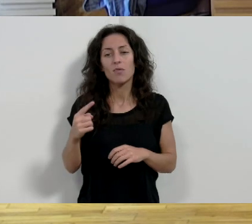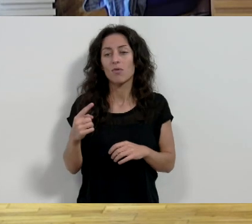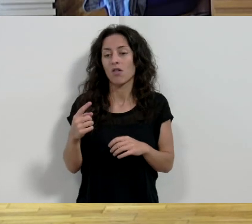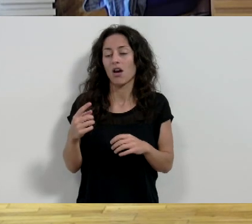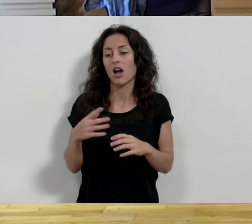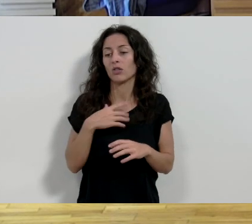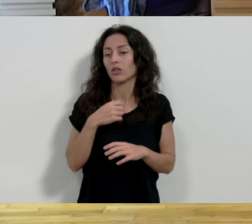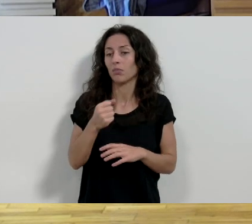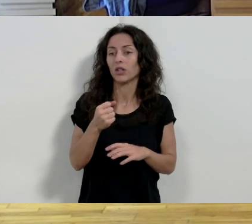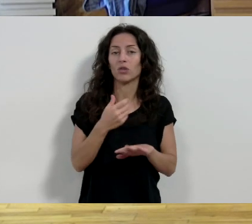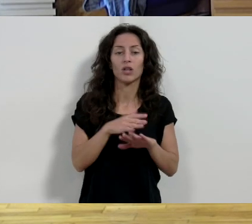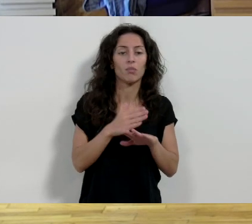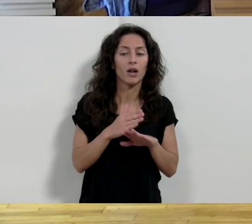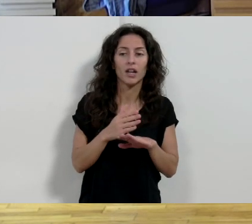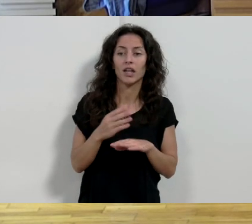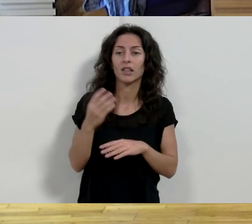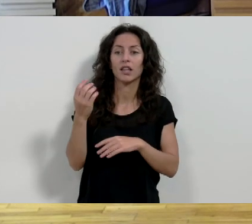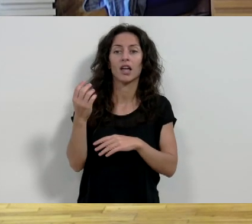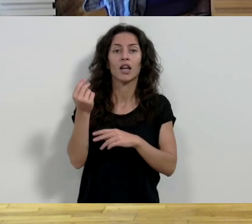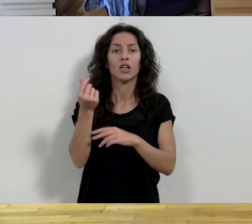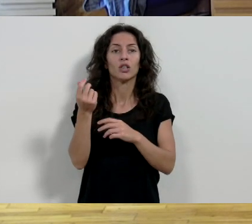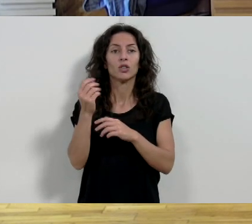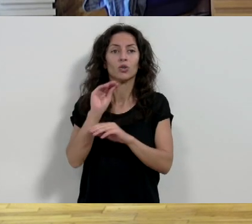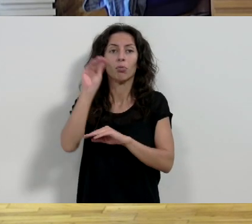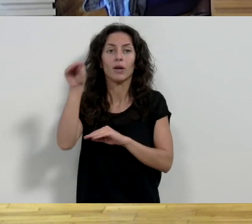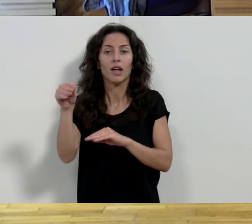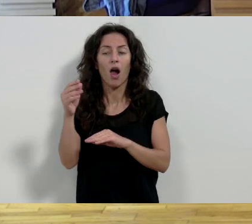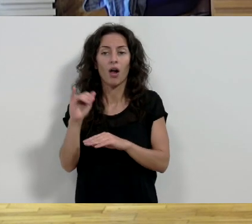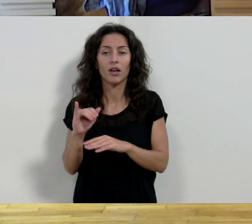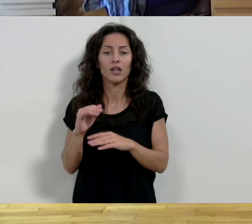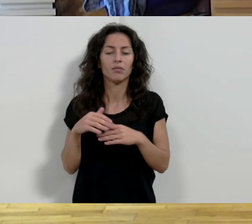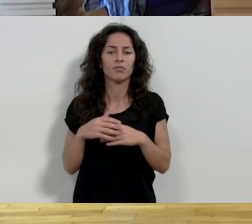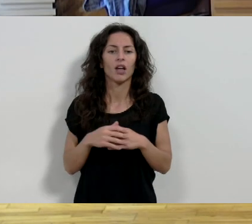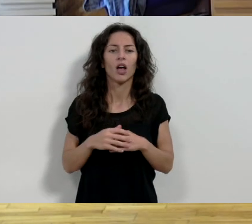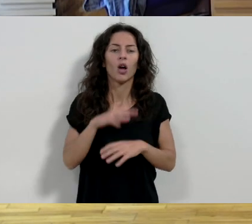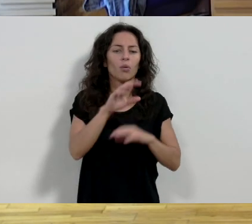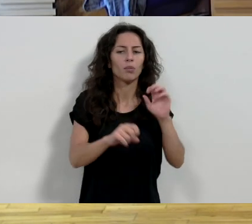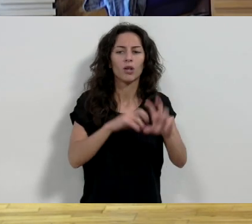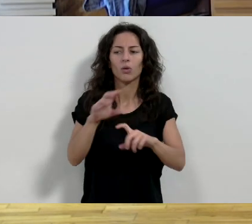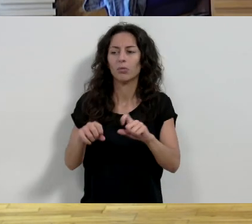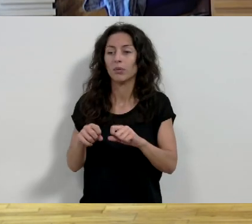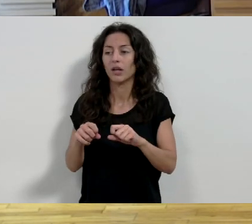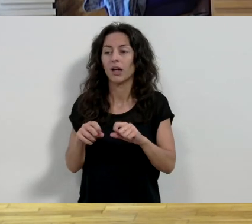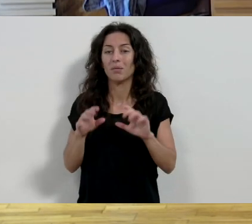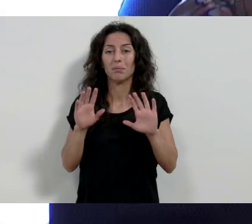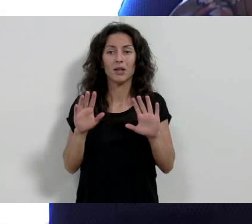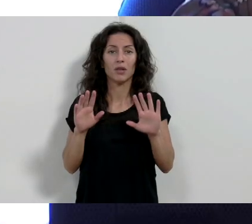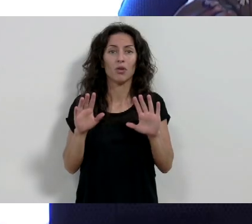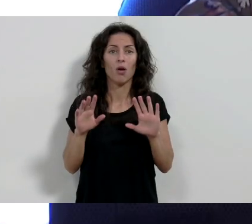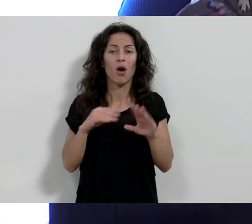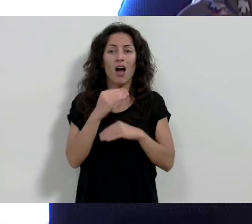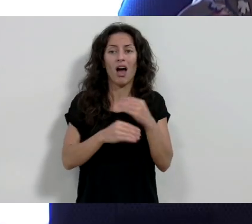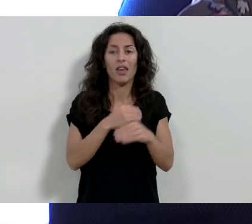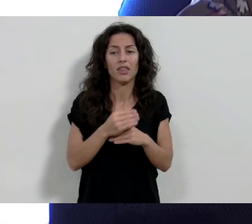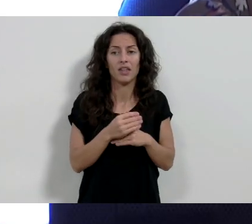le sobra el dinero. Estamos comprando cosas que no sabemos qué vamos a hacer con ellas. Hemos comprado un convento, hemos